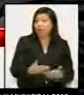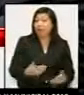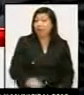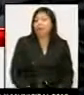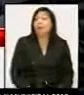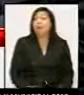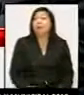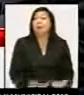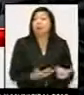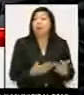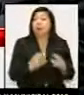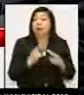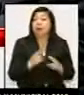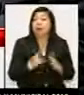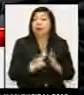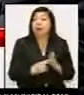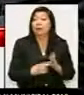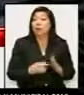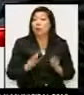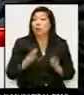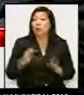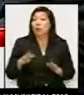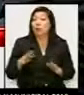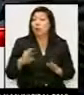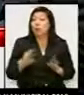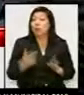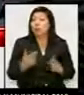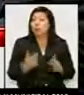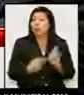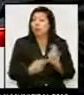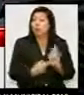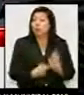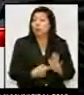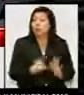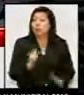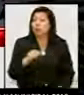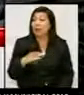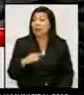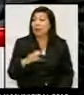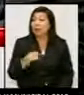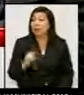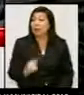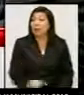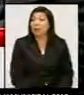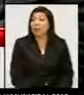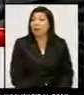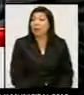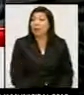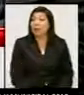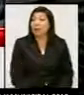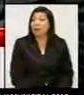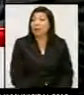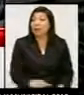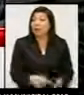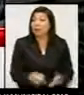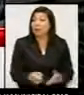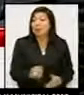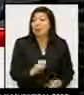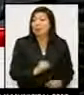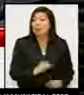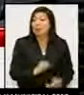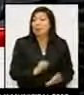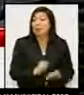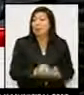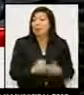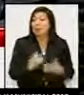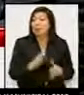está pendiente de resolución del mes de julio de 2018 presentado por Indecopi, que se ha adherido a una serie de instituciones, que de una